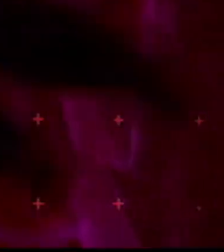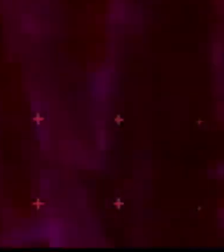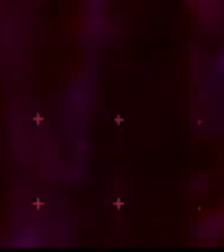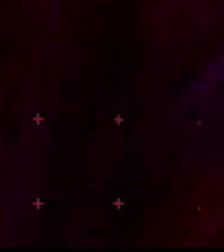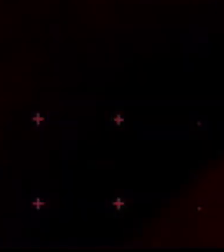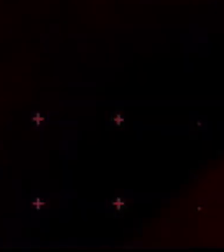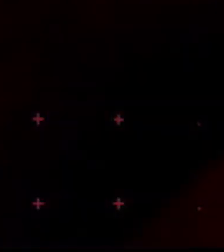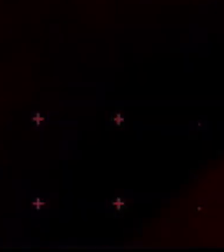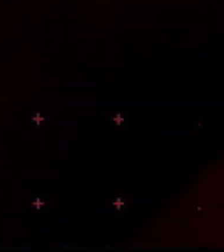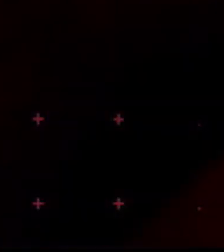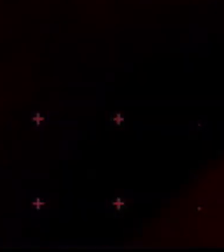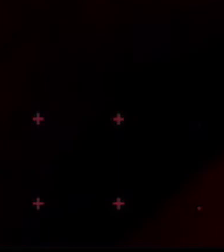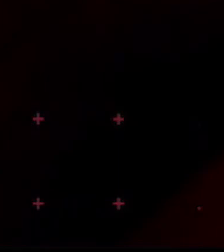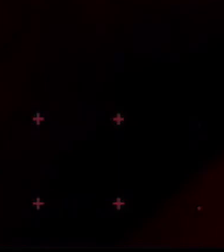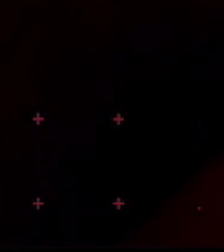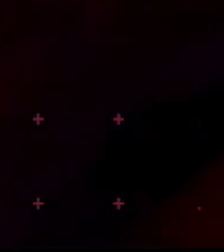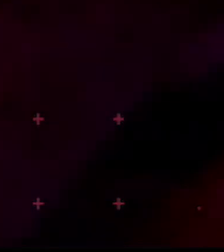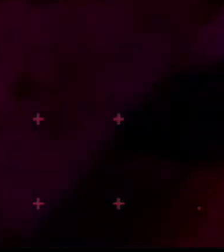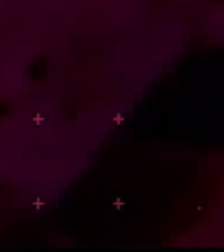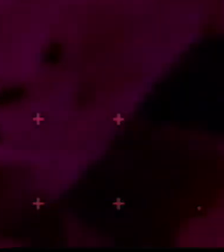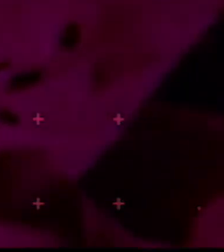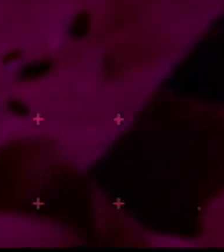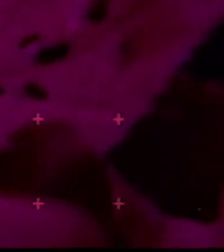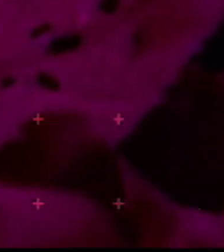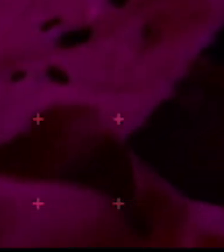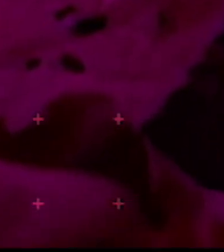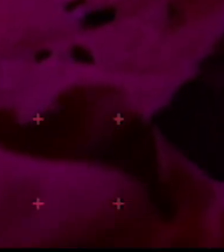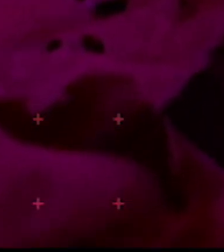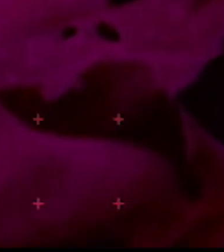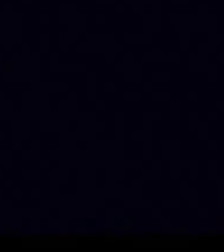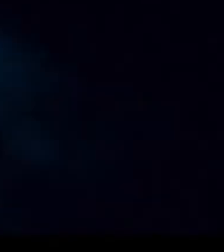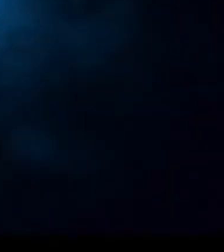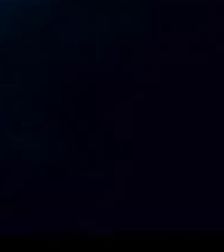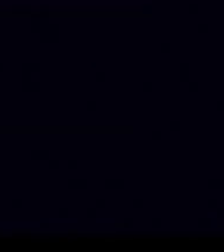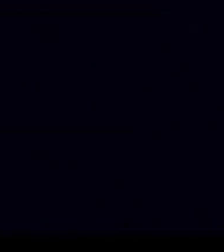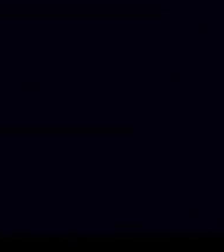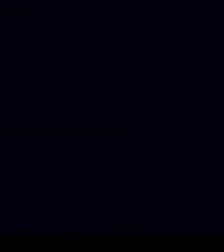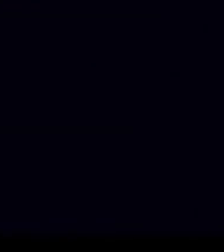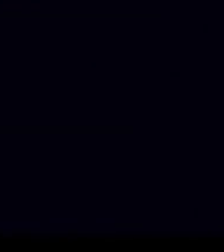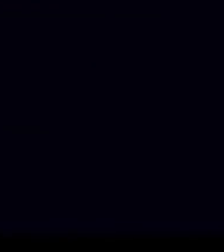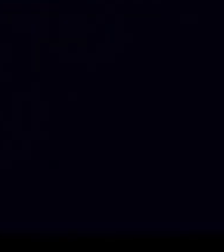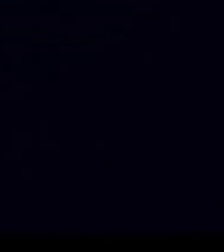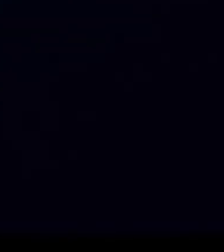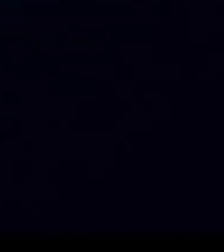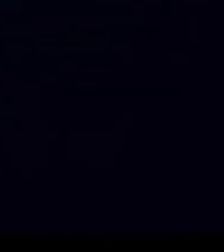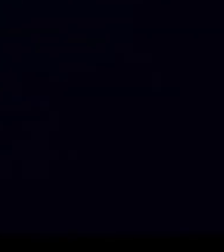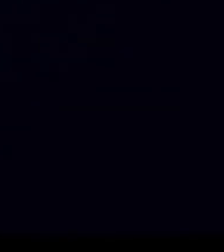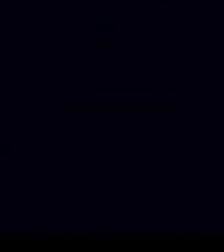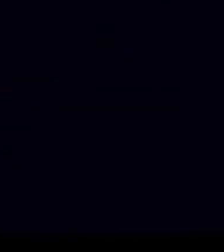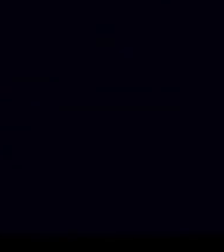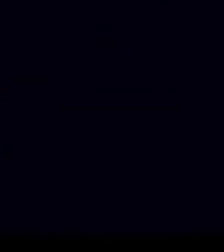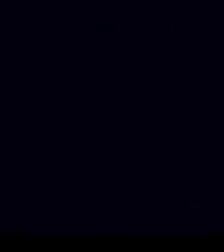tarde, por 13, Costa Rica Televisión.